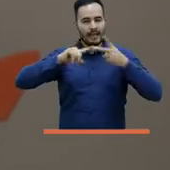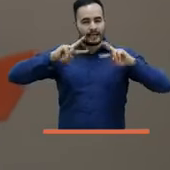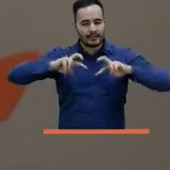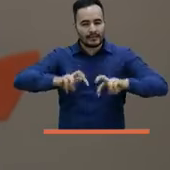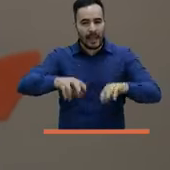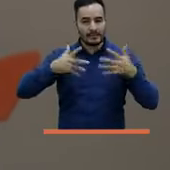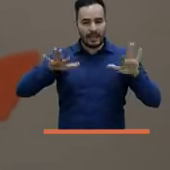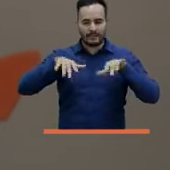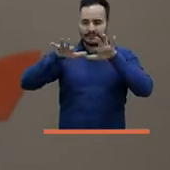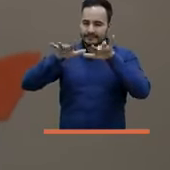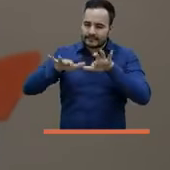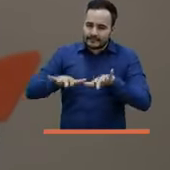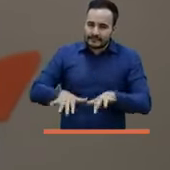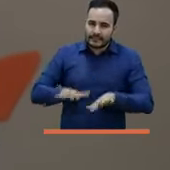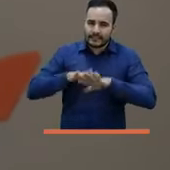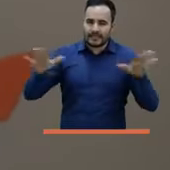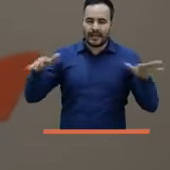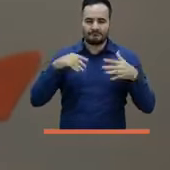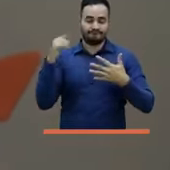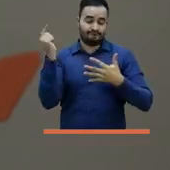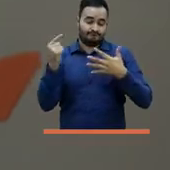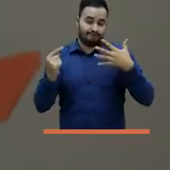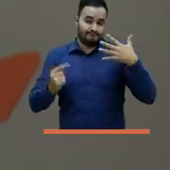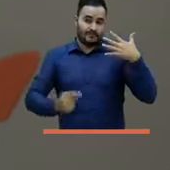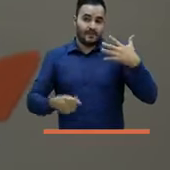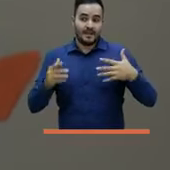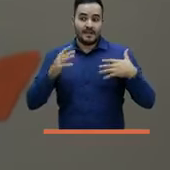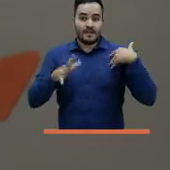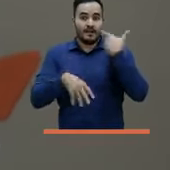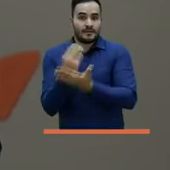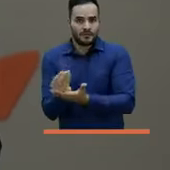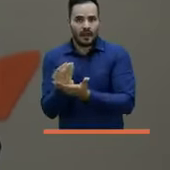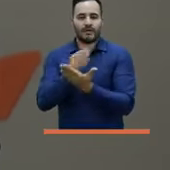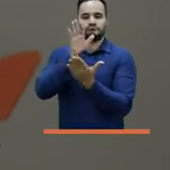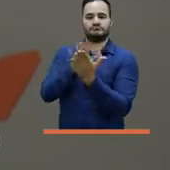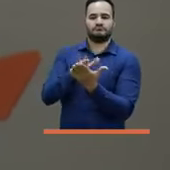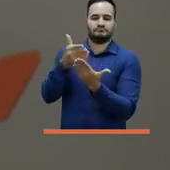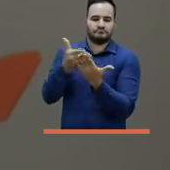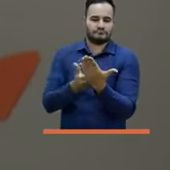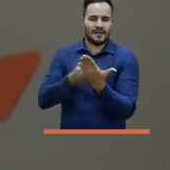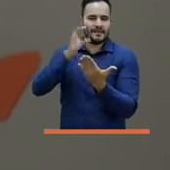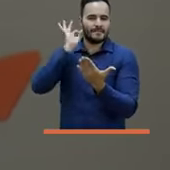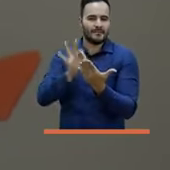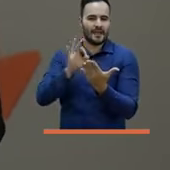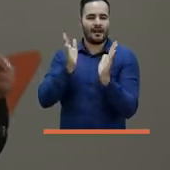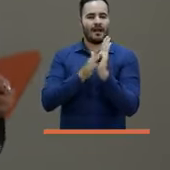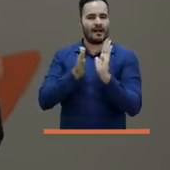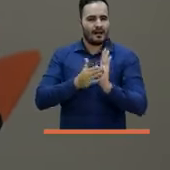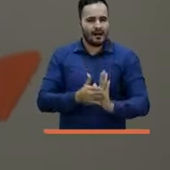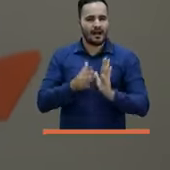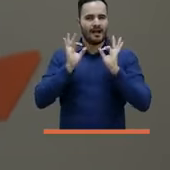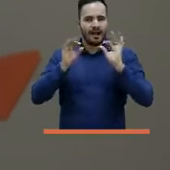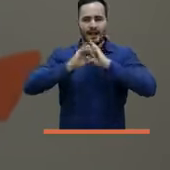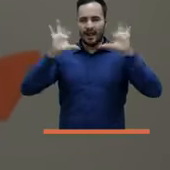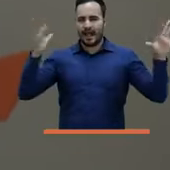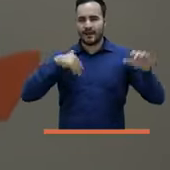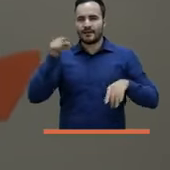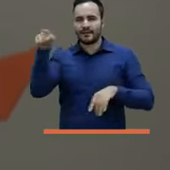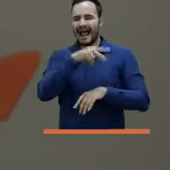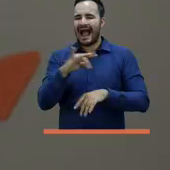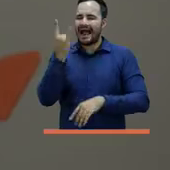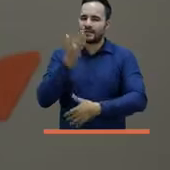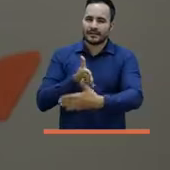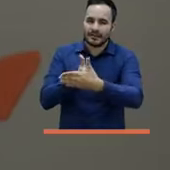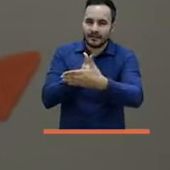escritura también pero que nos da las bases para tener un documento técnico que nos ayude justamente a identificar y eliminar las barreras